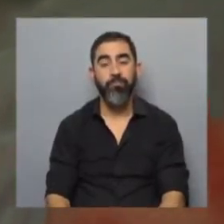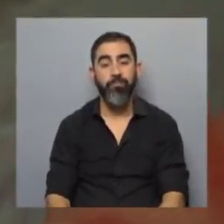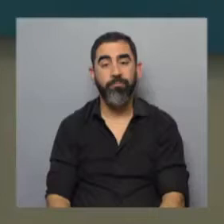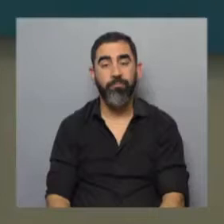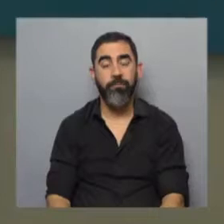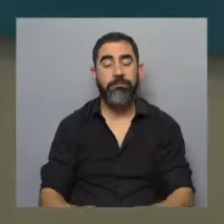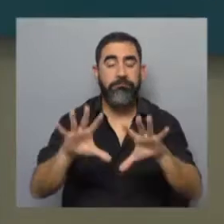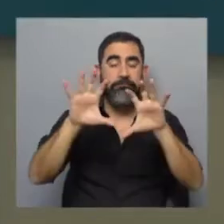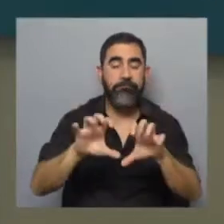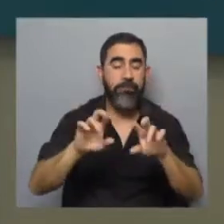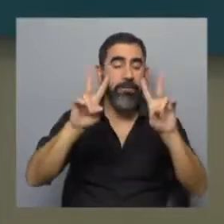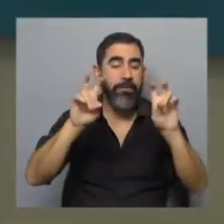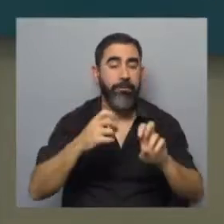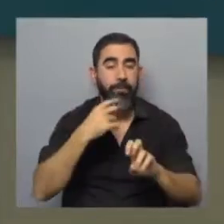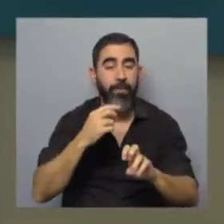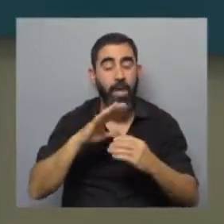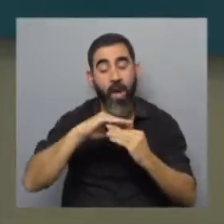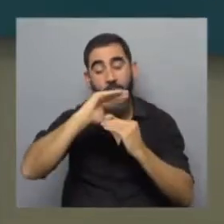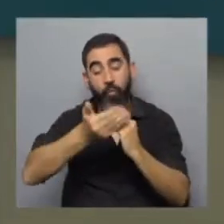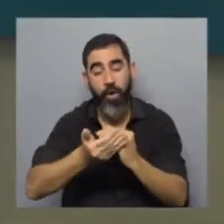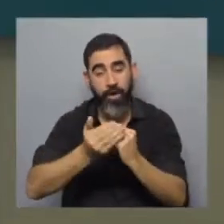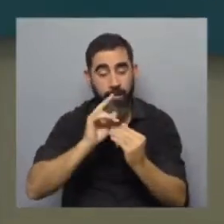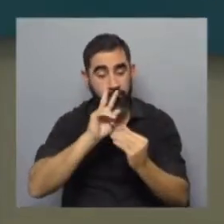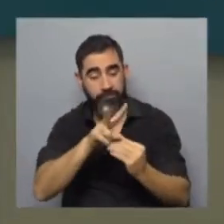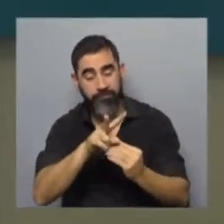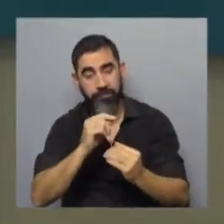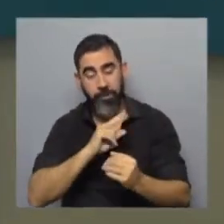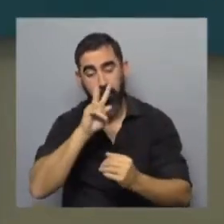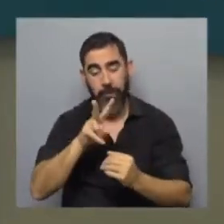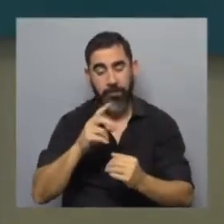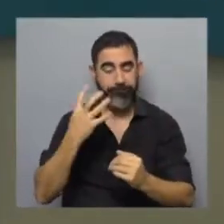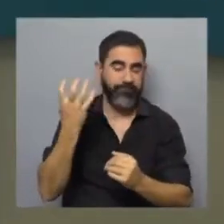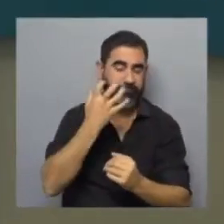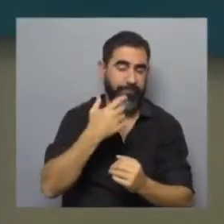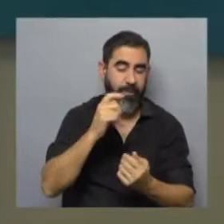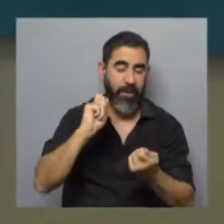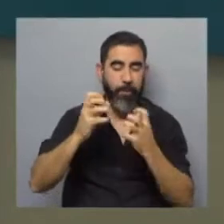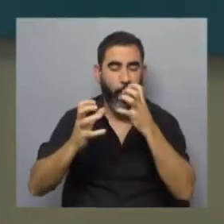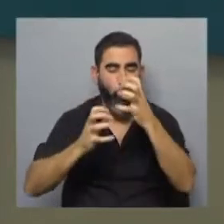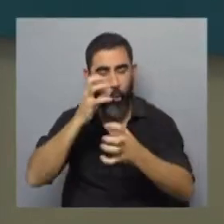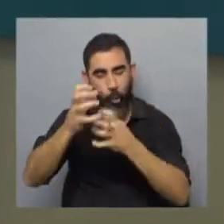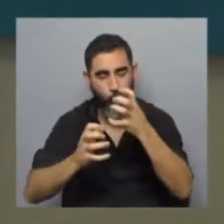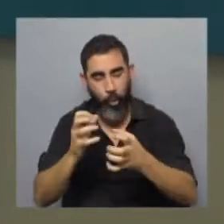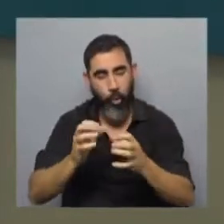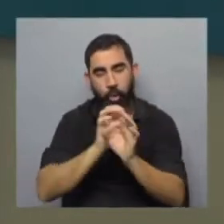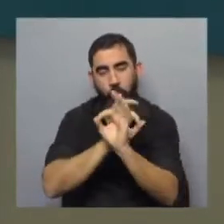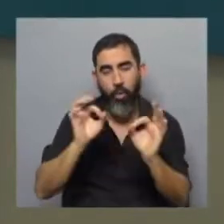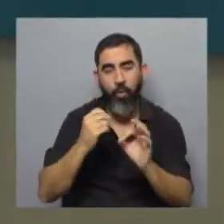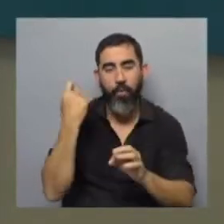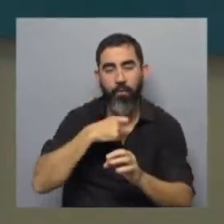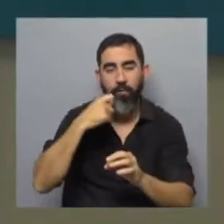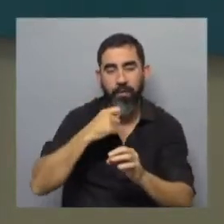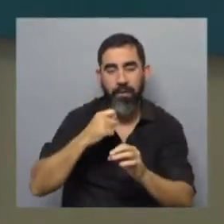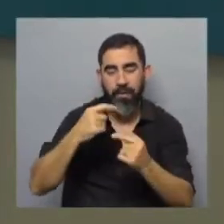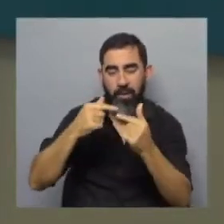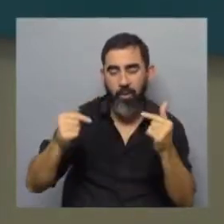Se deterioran aspectos que son externos, ¿no? Y que como consumidores observamos, como puede ser cambios de color o la falta de